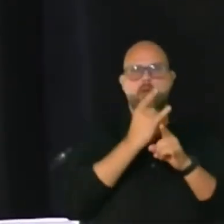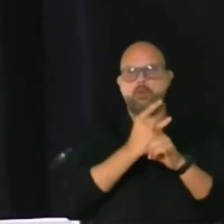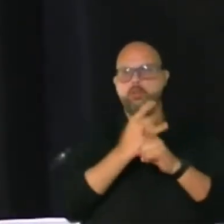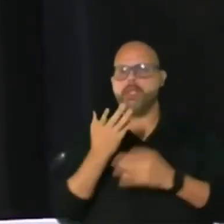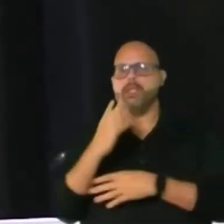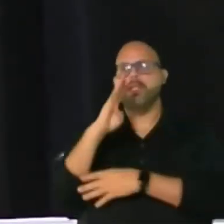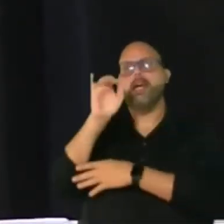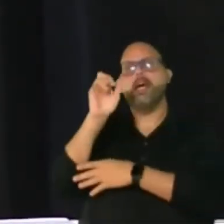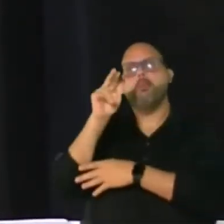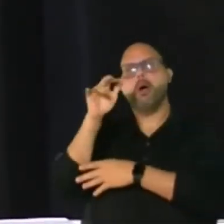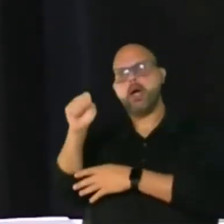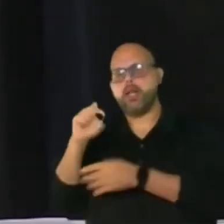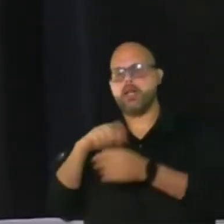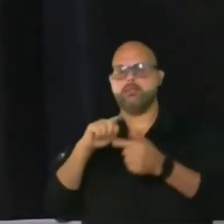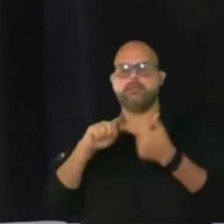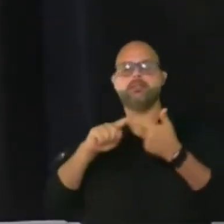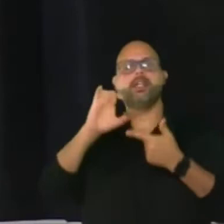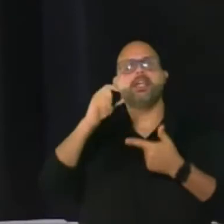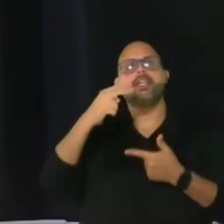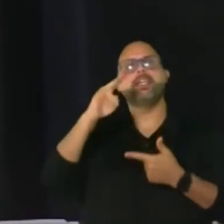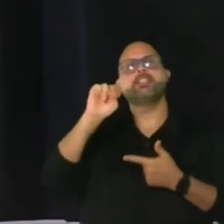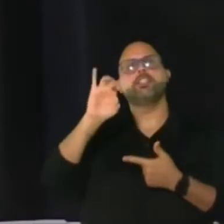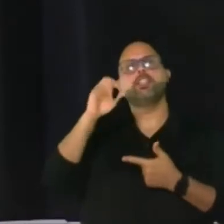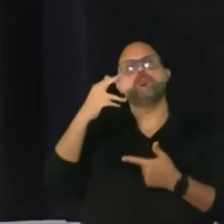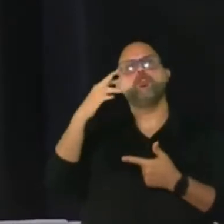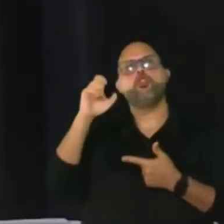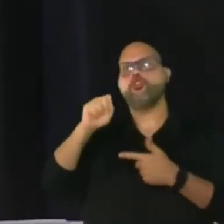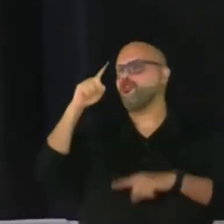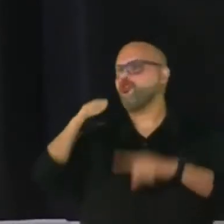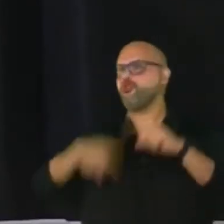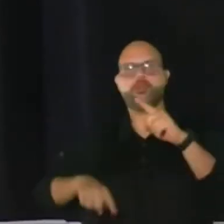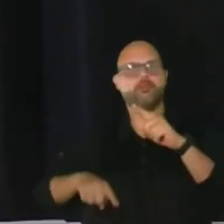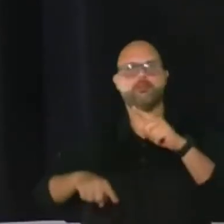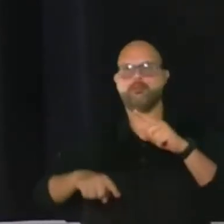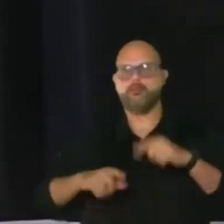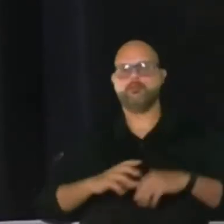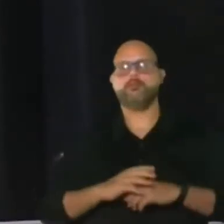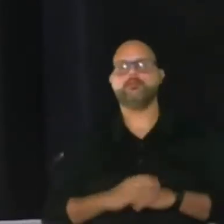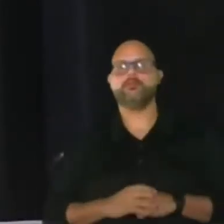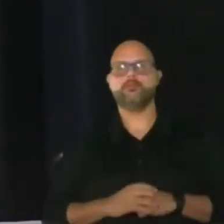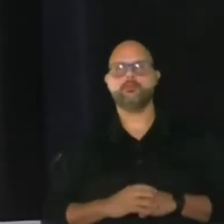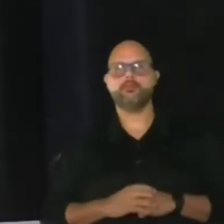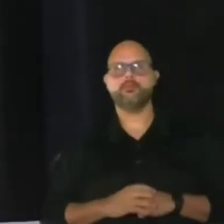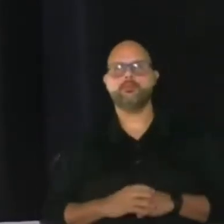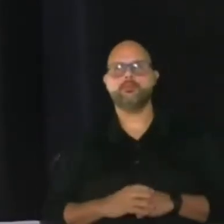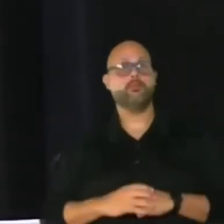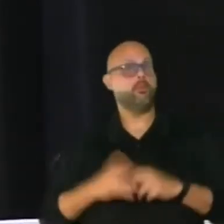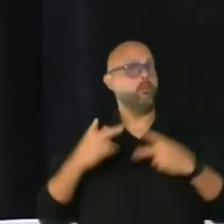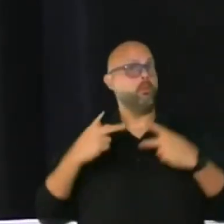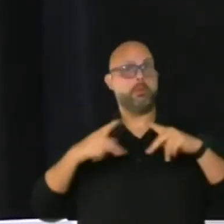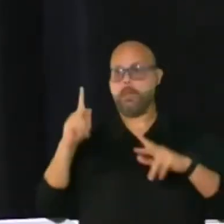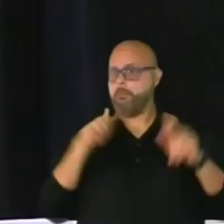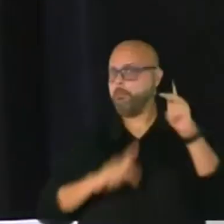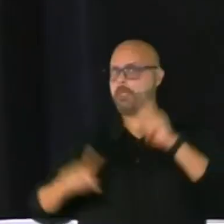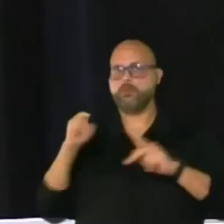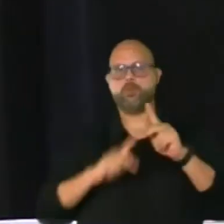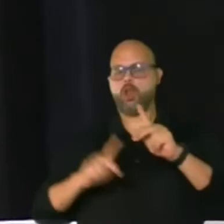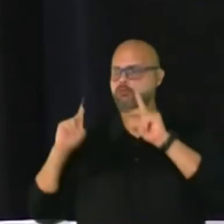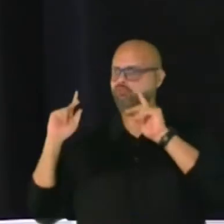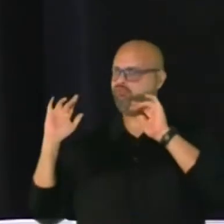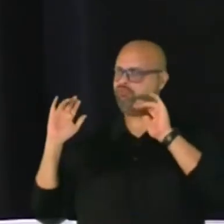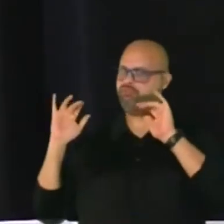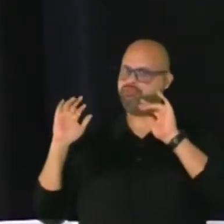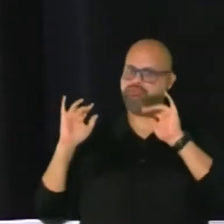barras y chinchorros. En ninguna circunstancia se permitirá la aglomeración de personas fuera de